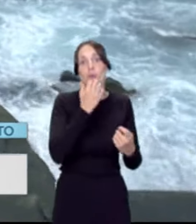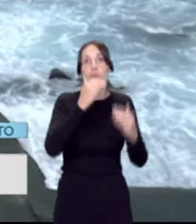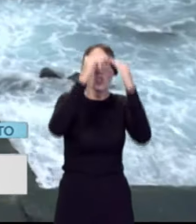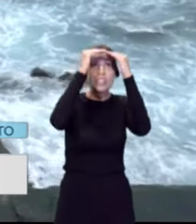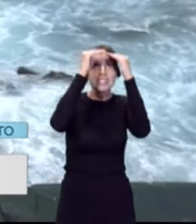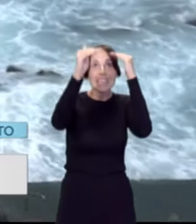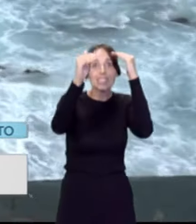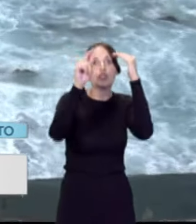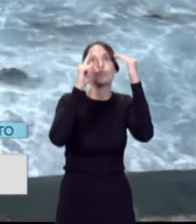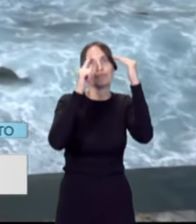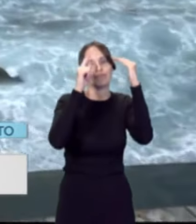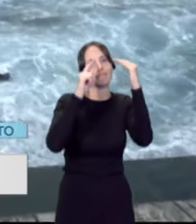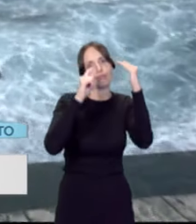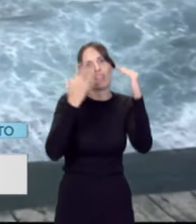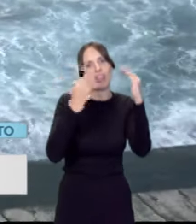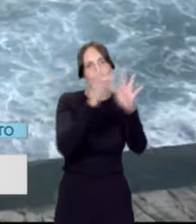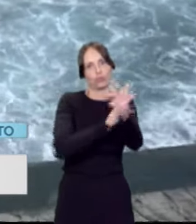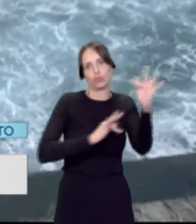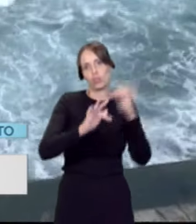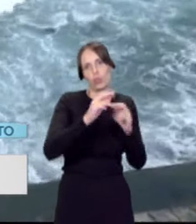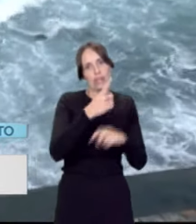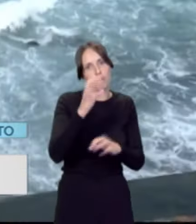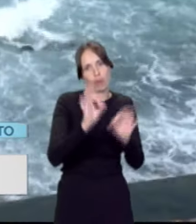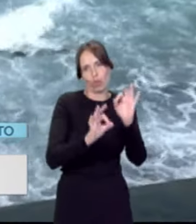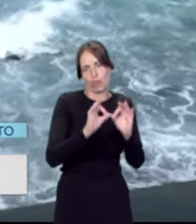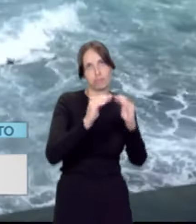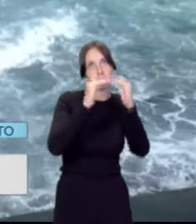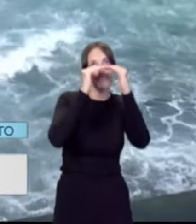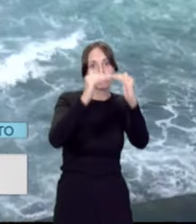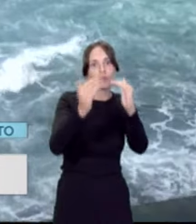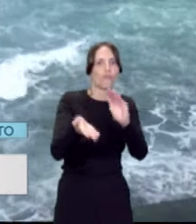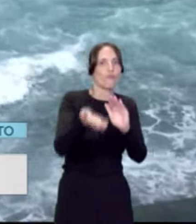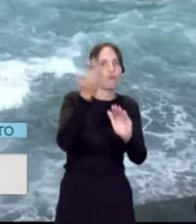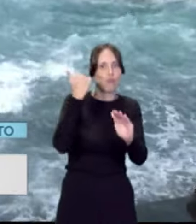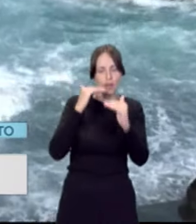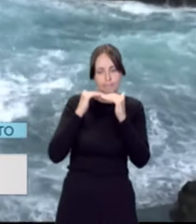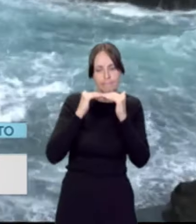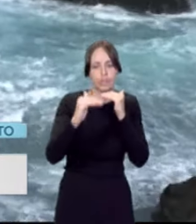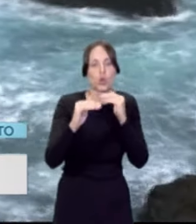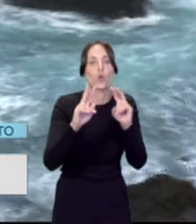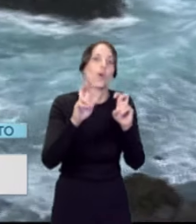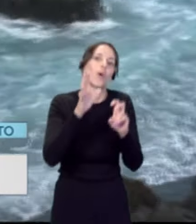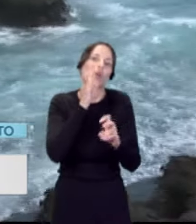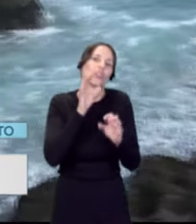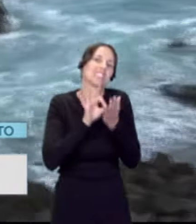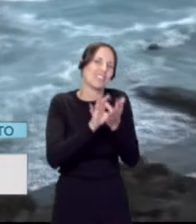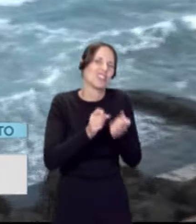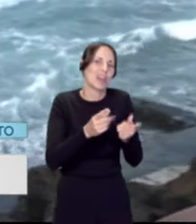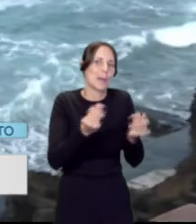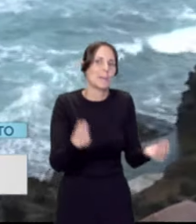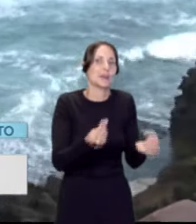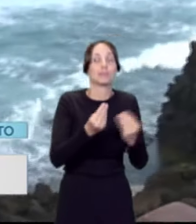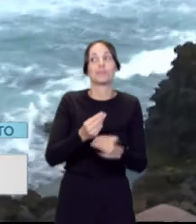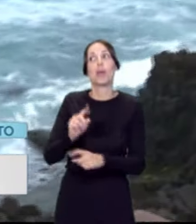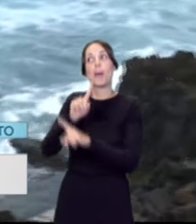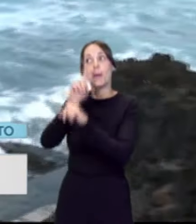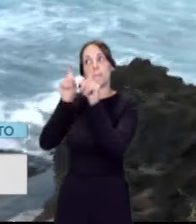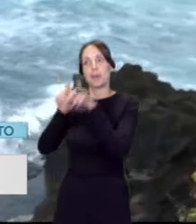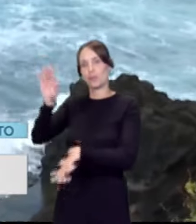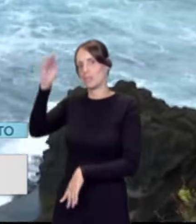ser sustituida completamente para mejorar, pues como digo, ese servicio que se ofrece. La pregunta del millón, porque